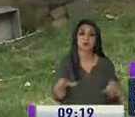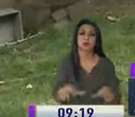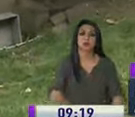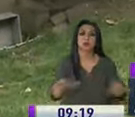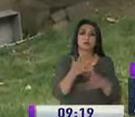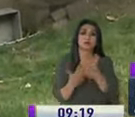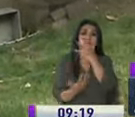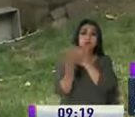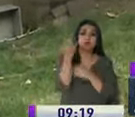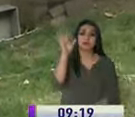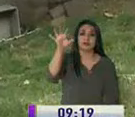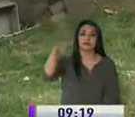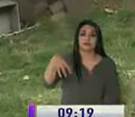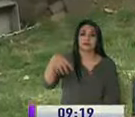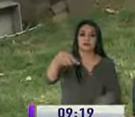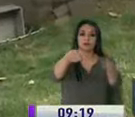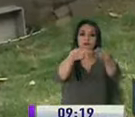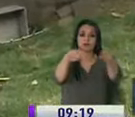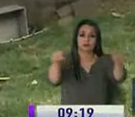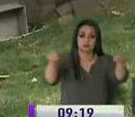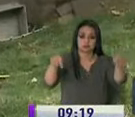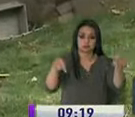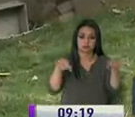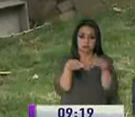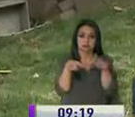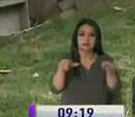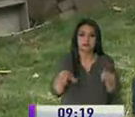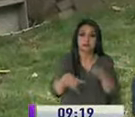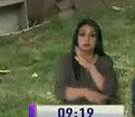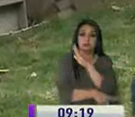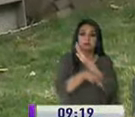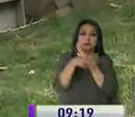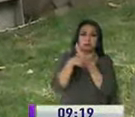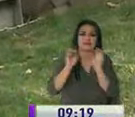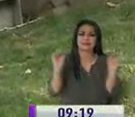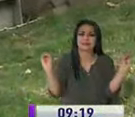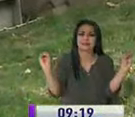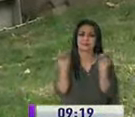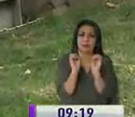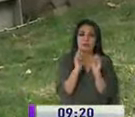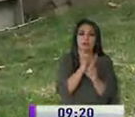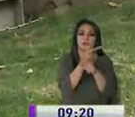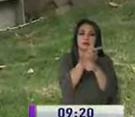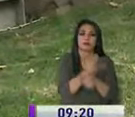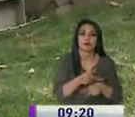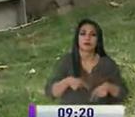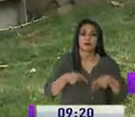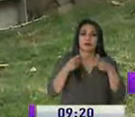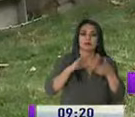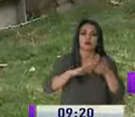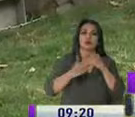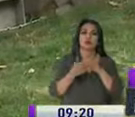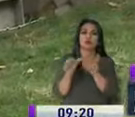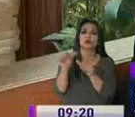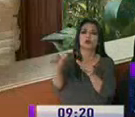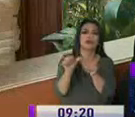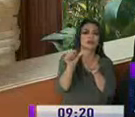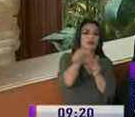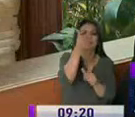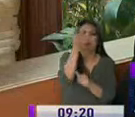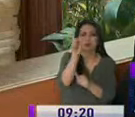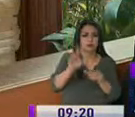Estado, delimitó el Estado para que ahí no haya explotación petrolera para salvar y proteger la vida de los pueblos en aislamiento voluntario.